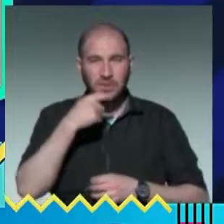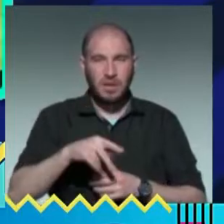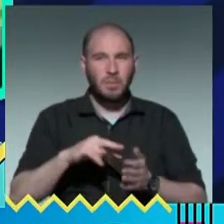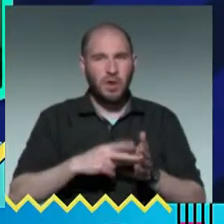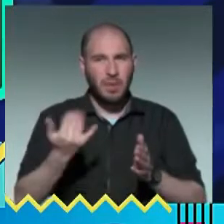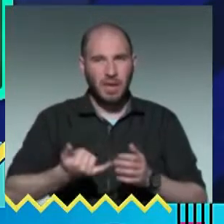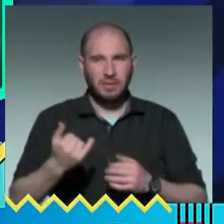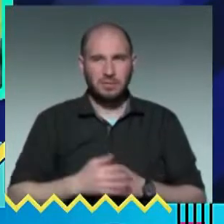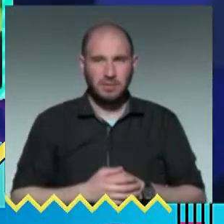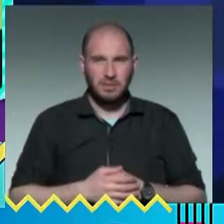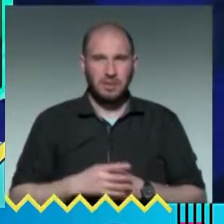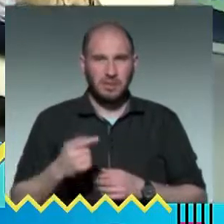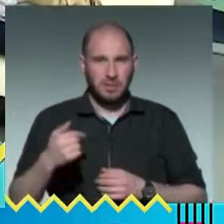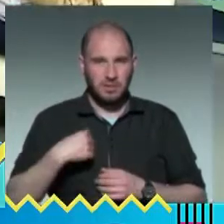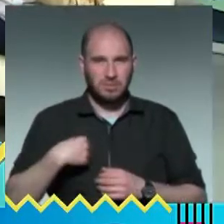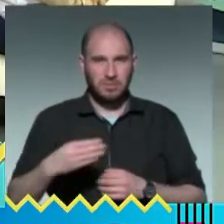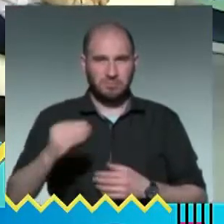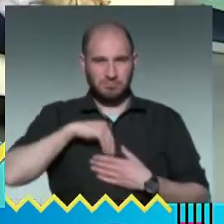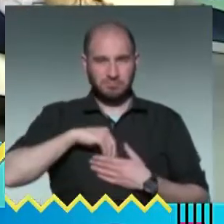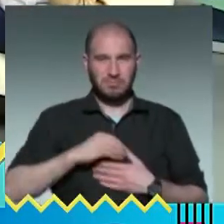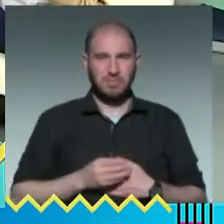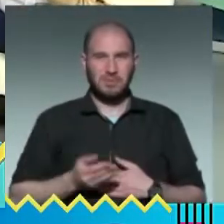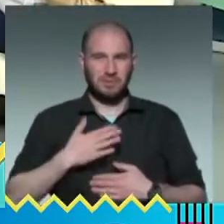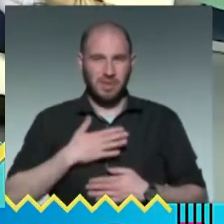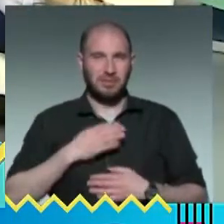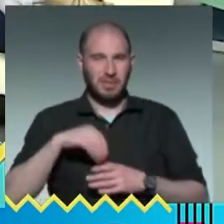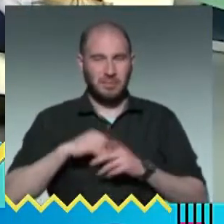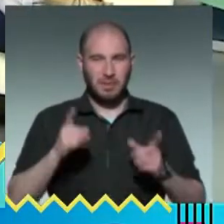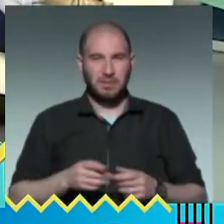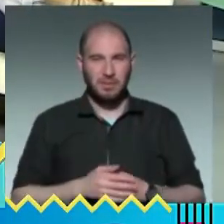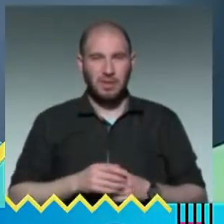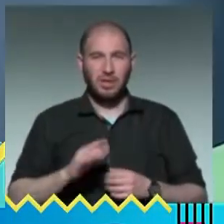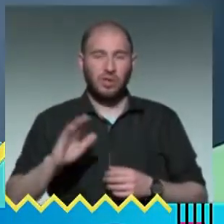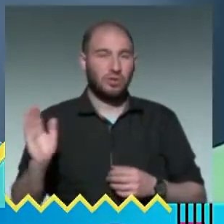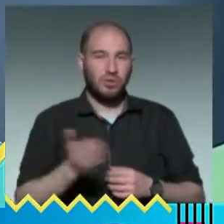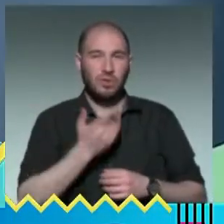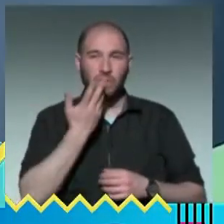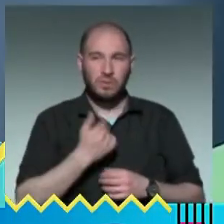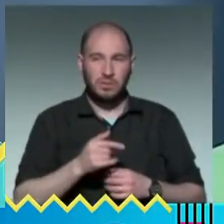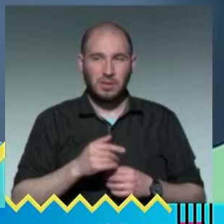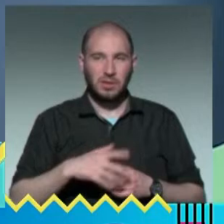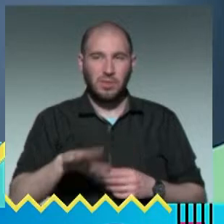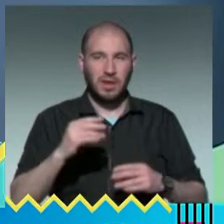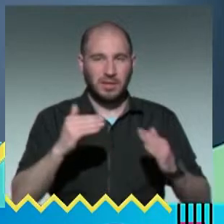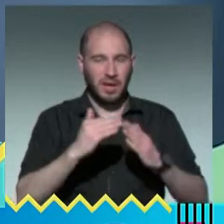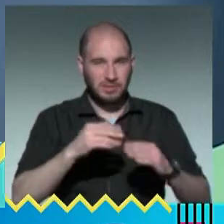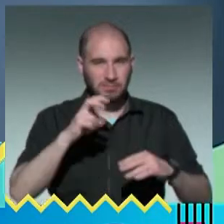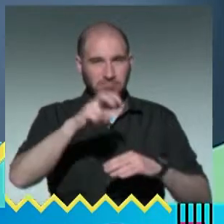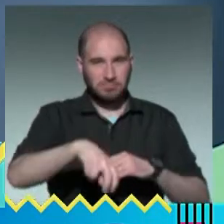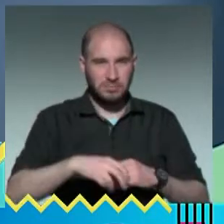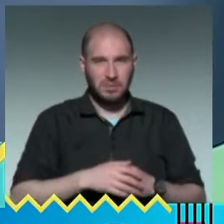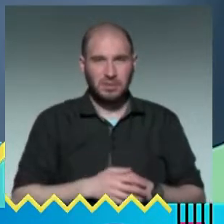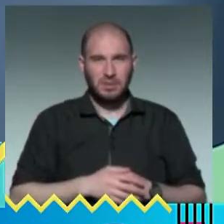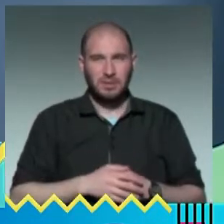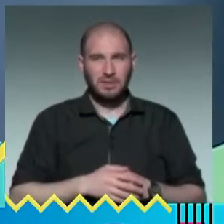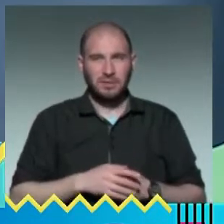problema, y yo lo asumo como parte también. A todos nosotros nos gusta salir de nuestra casa y